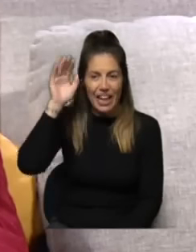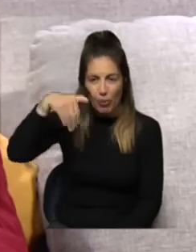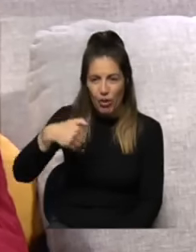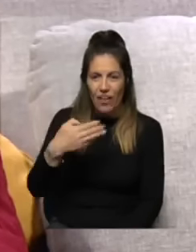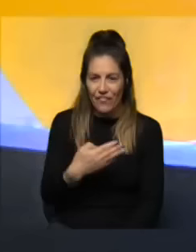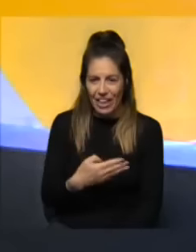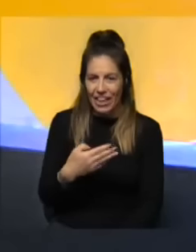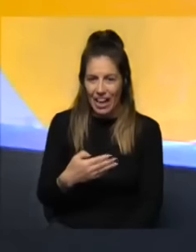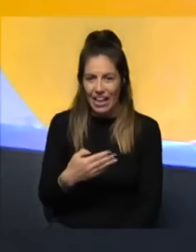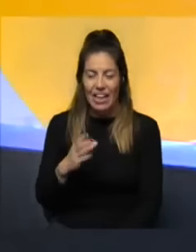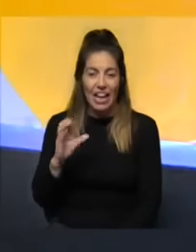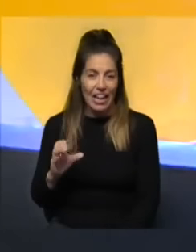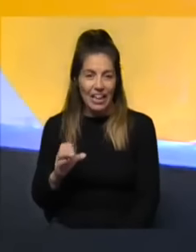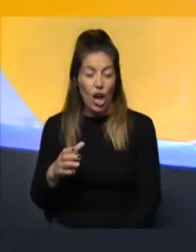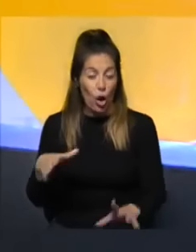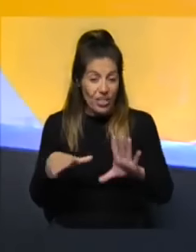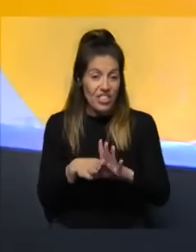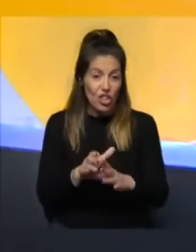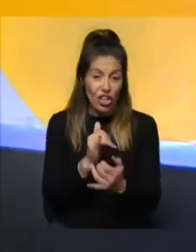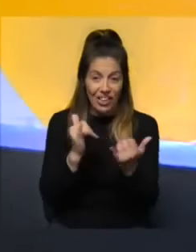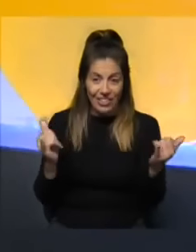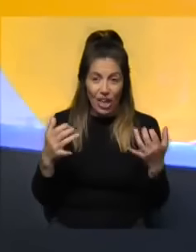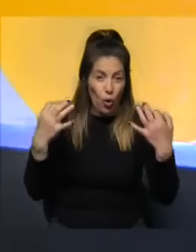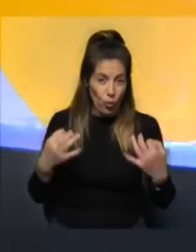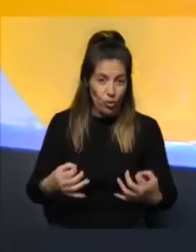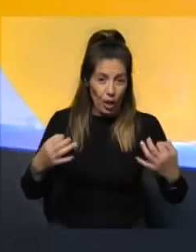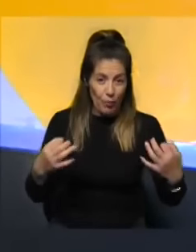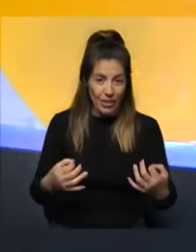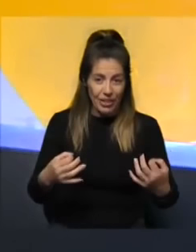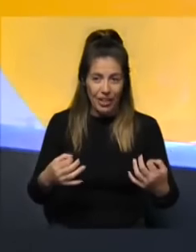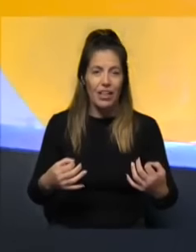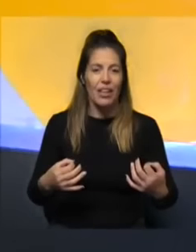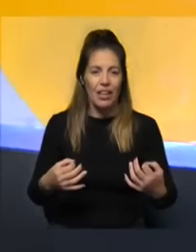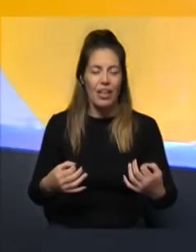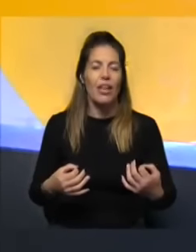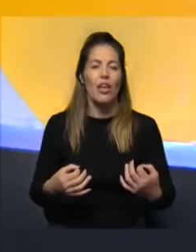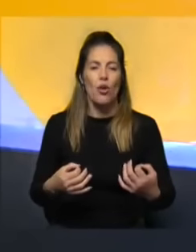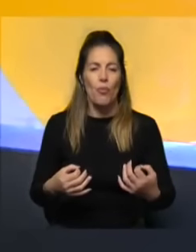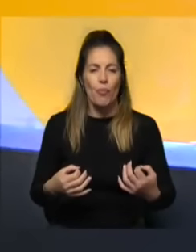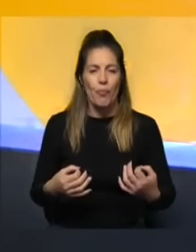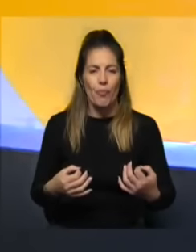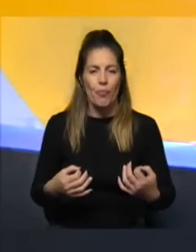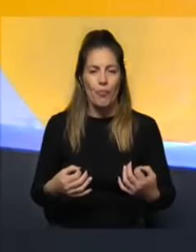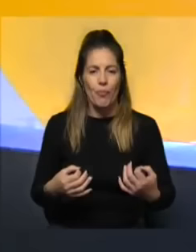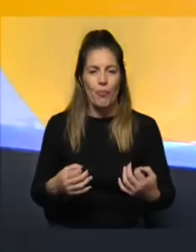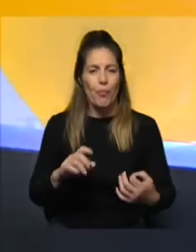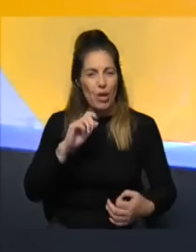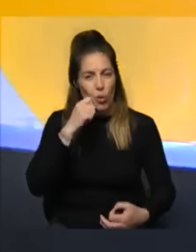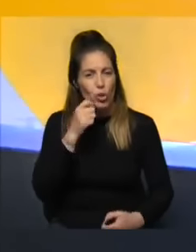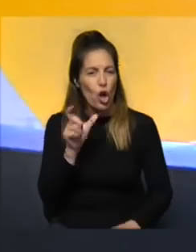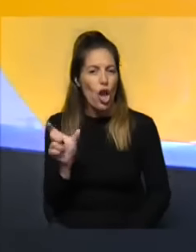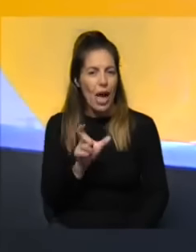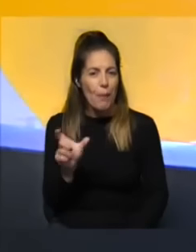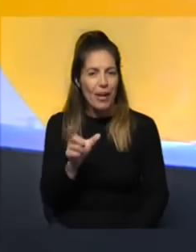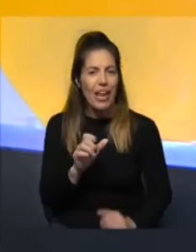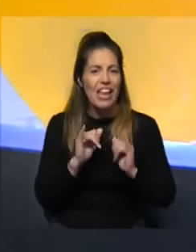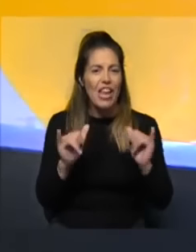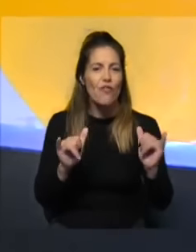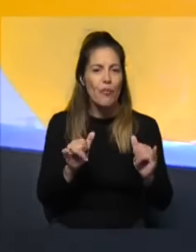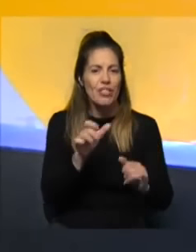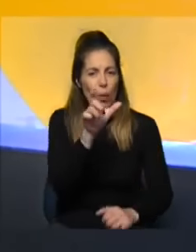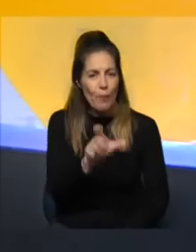Carrera, eso. Coincidió en el día, justamente. Porque me gustó la palabra, la información personal, ya